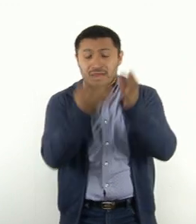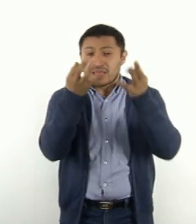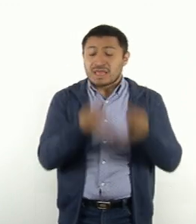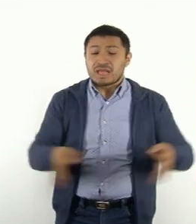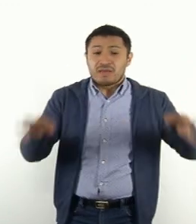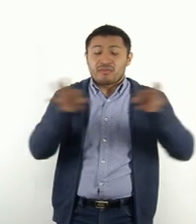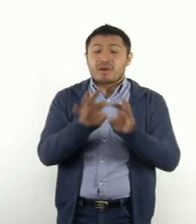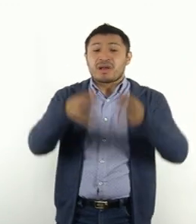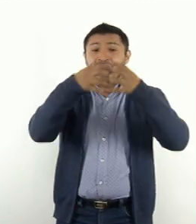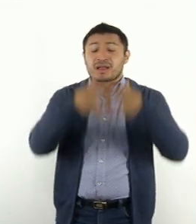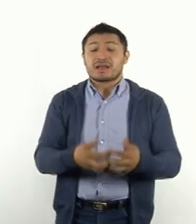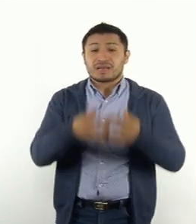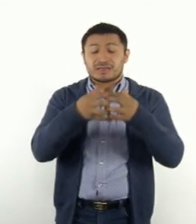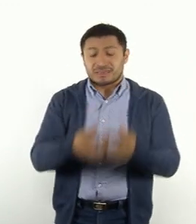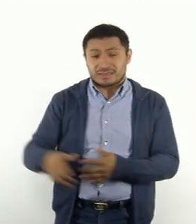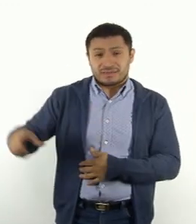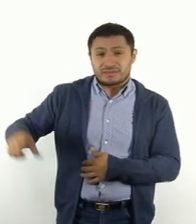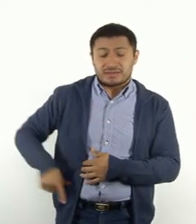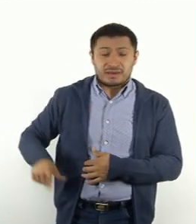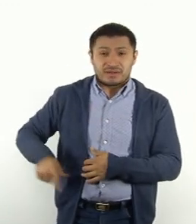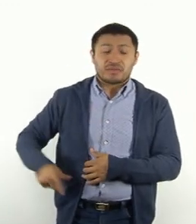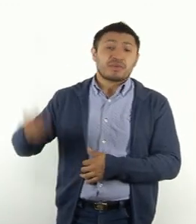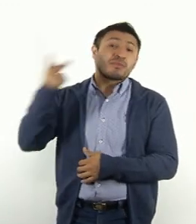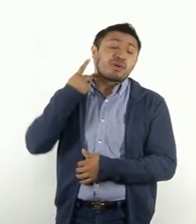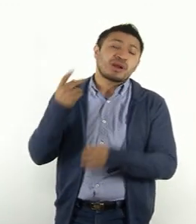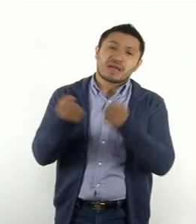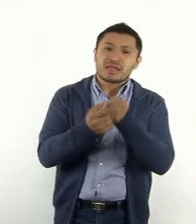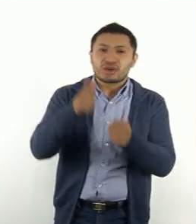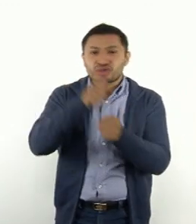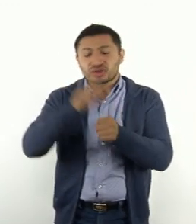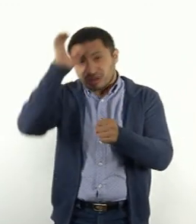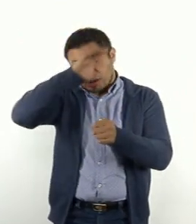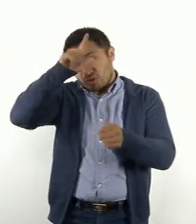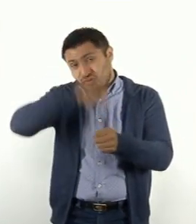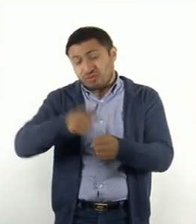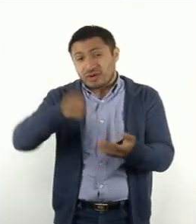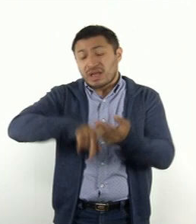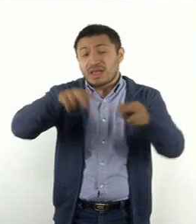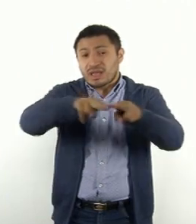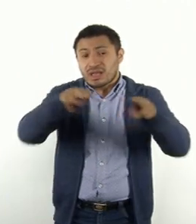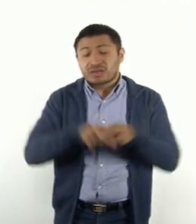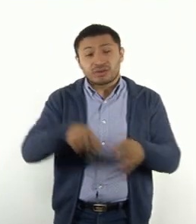sistema político, económico, social y cultural de una nación.